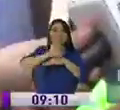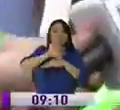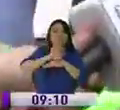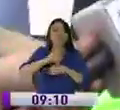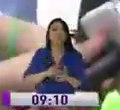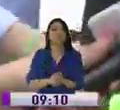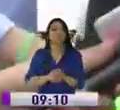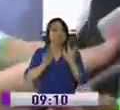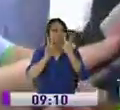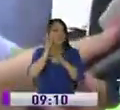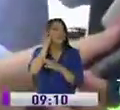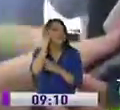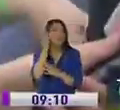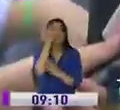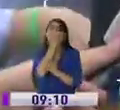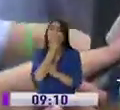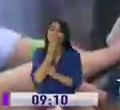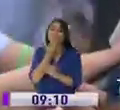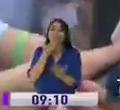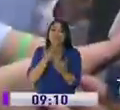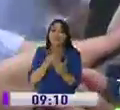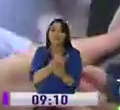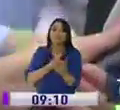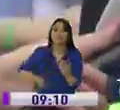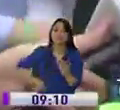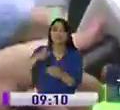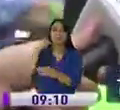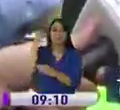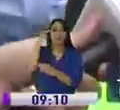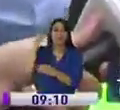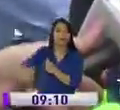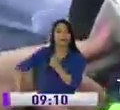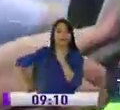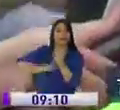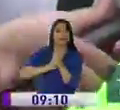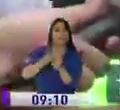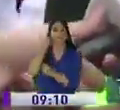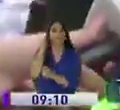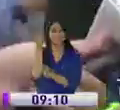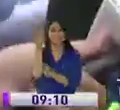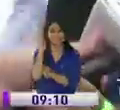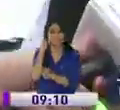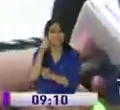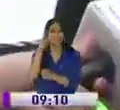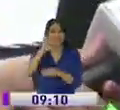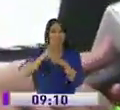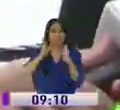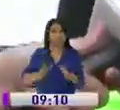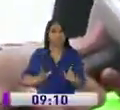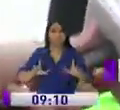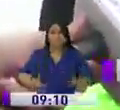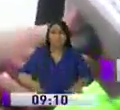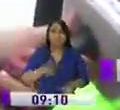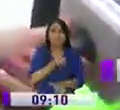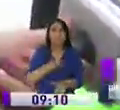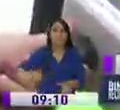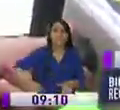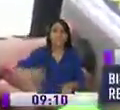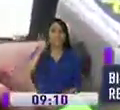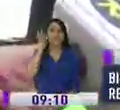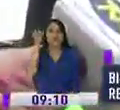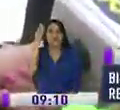futuro, de un futuro maravilloso gracias a ese presente que hemos construido entre 16 millones de ecuatorianos. Con Lenín presidente, el futuro no se